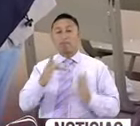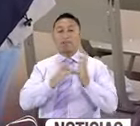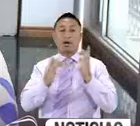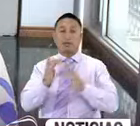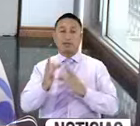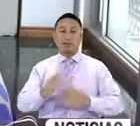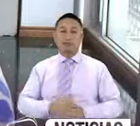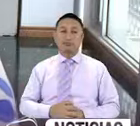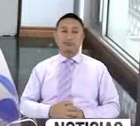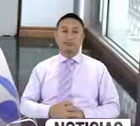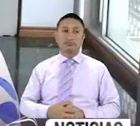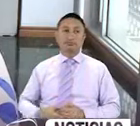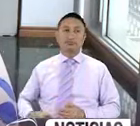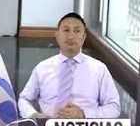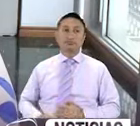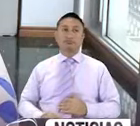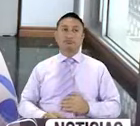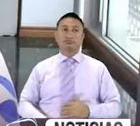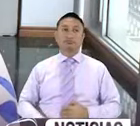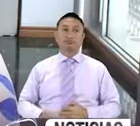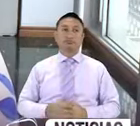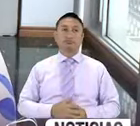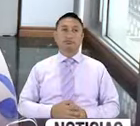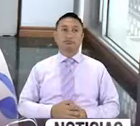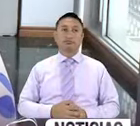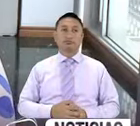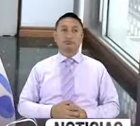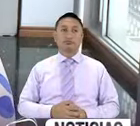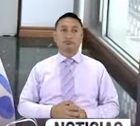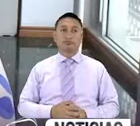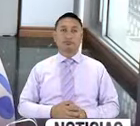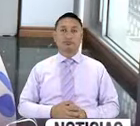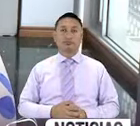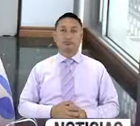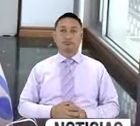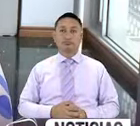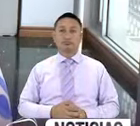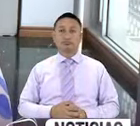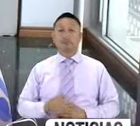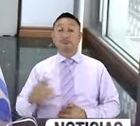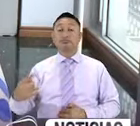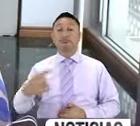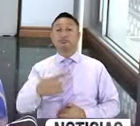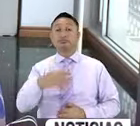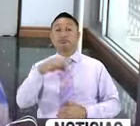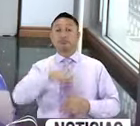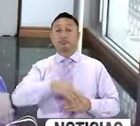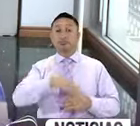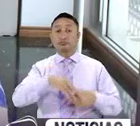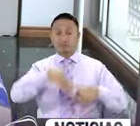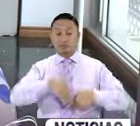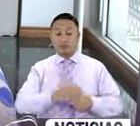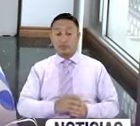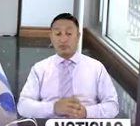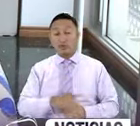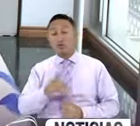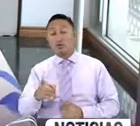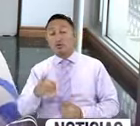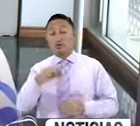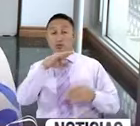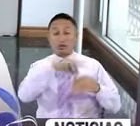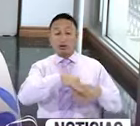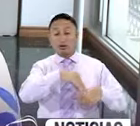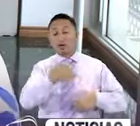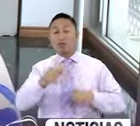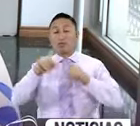Hemos planificado que todas vayan en una sola papeleta, obviamente con la distinción que uno es el referéndum y las otras son parte